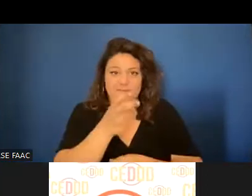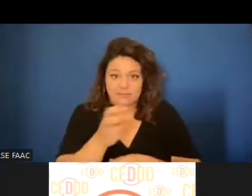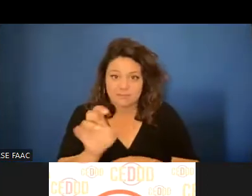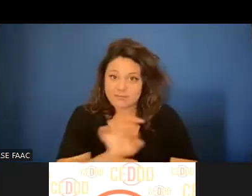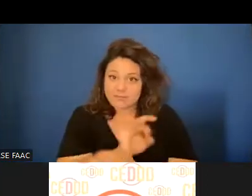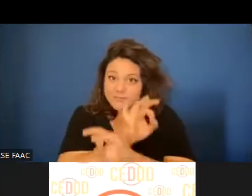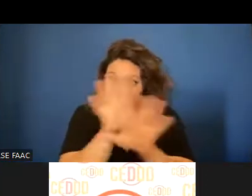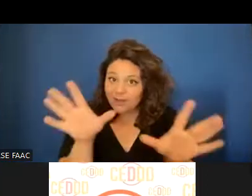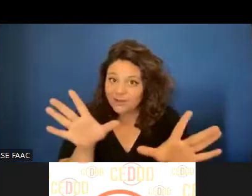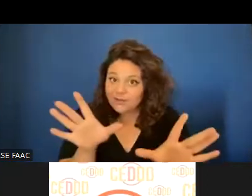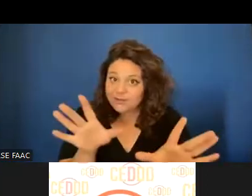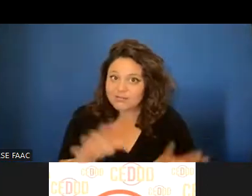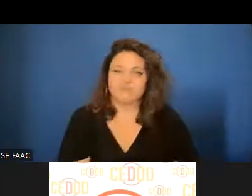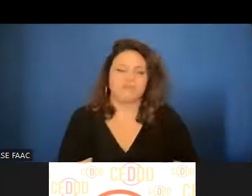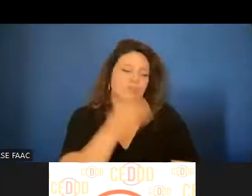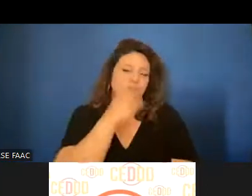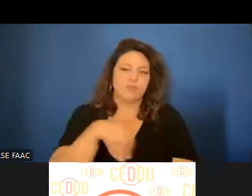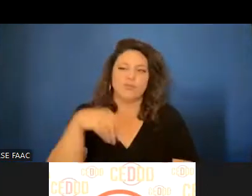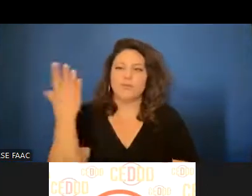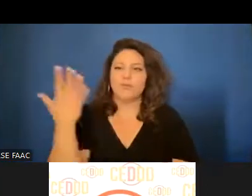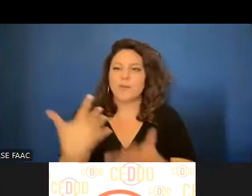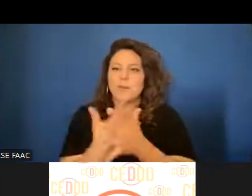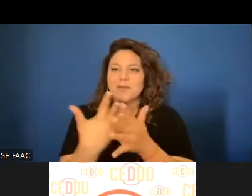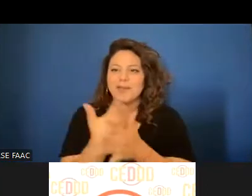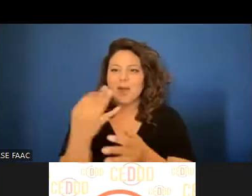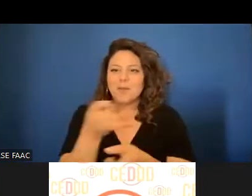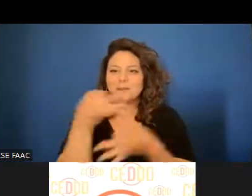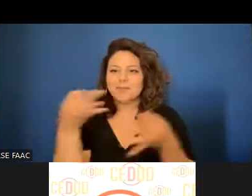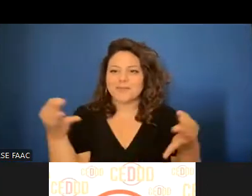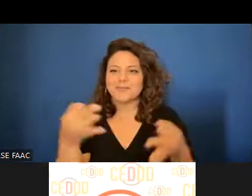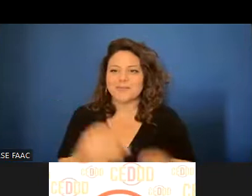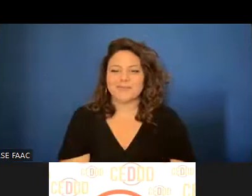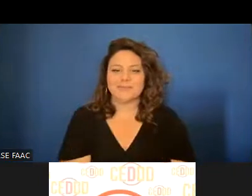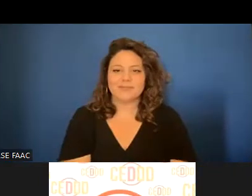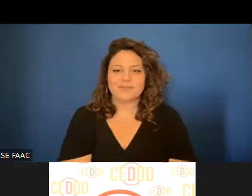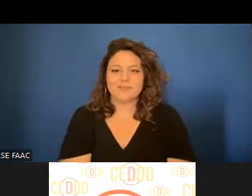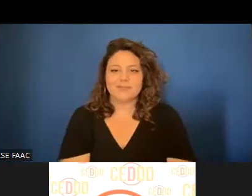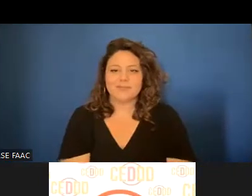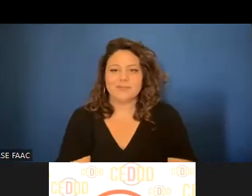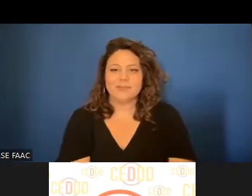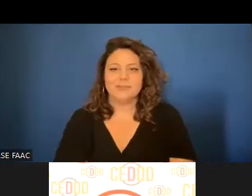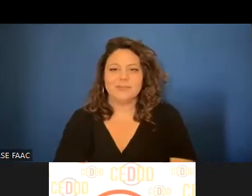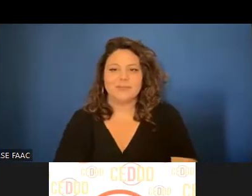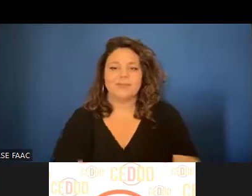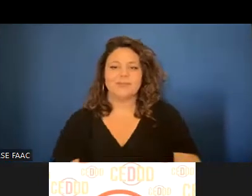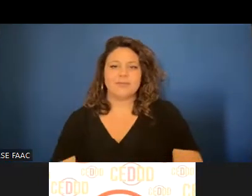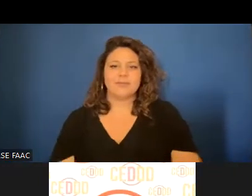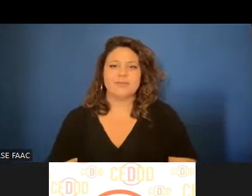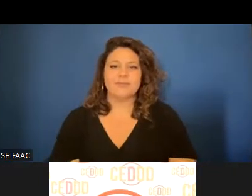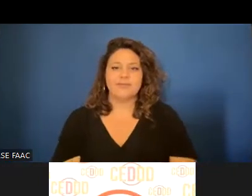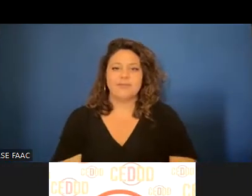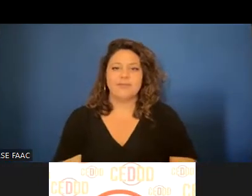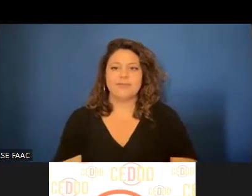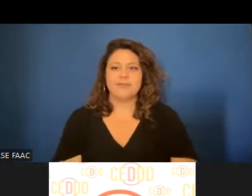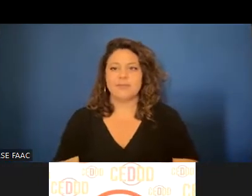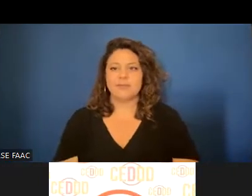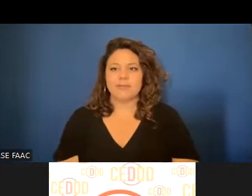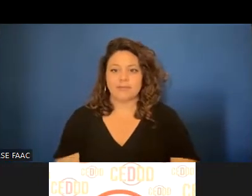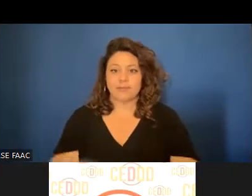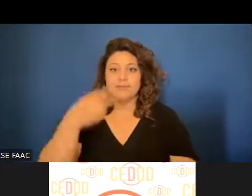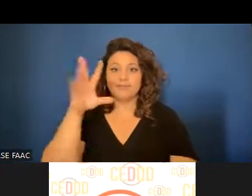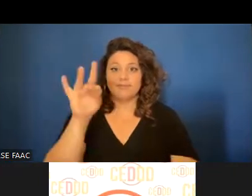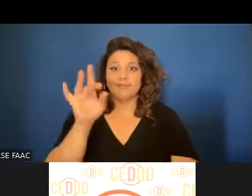empresa no lo hace, bajo mi punto de vista es un poco temeraria, y si lo hace, pues imagino que tendrá fundamento